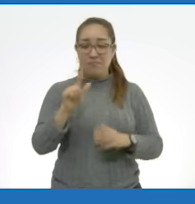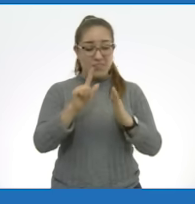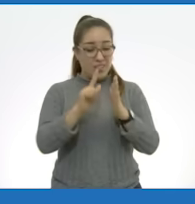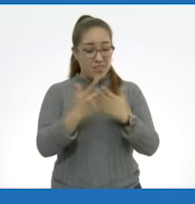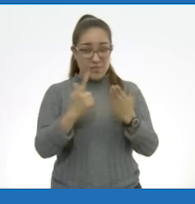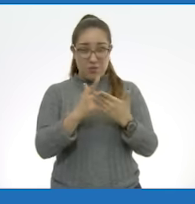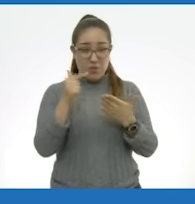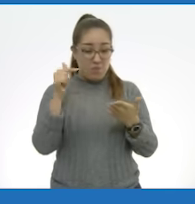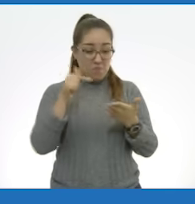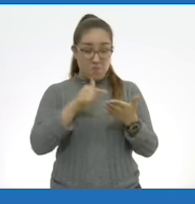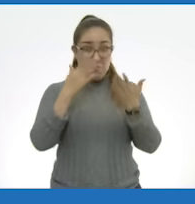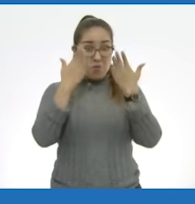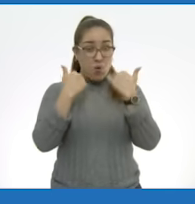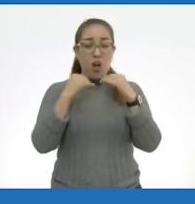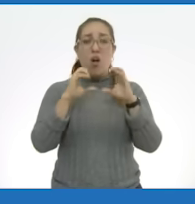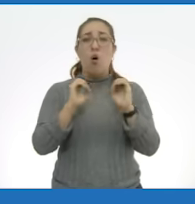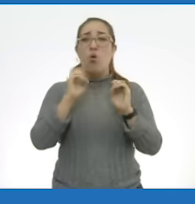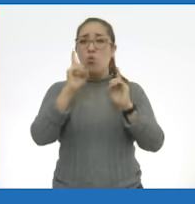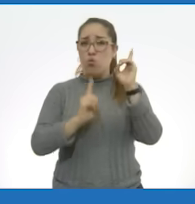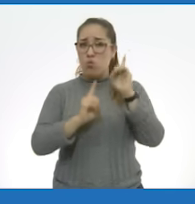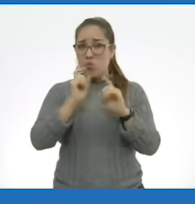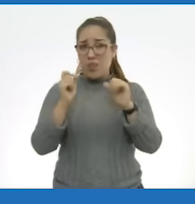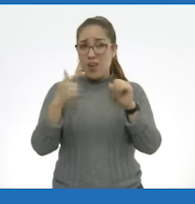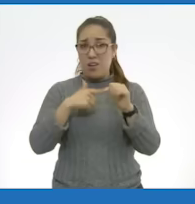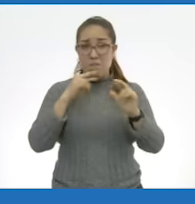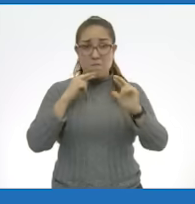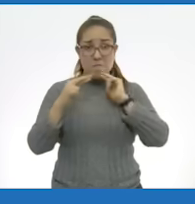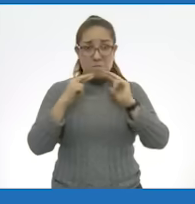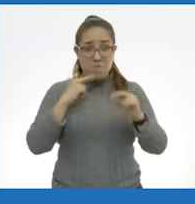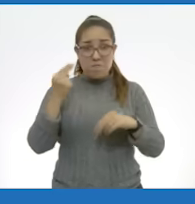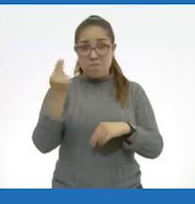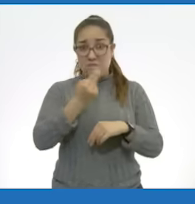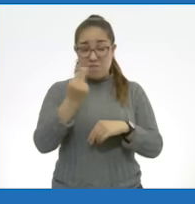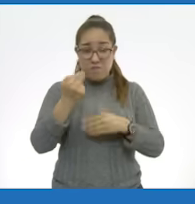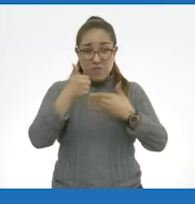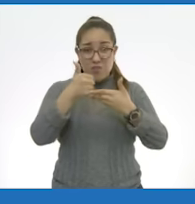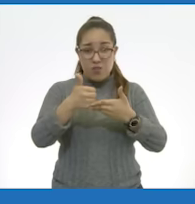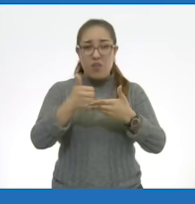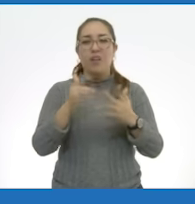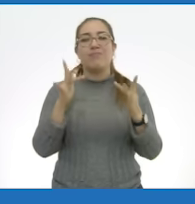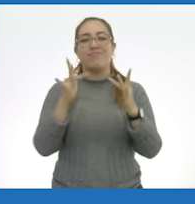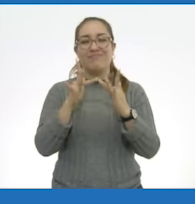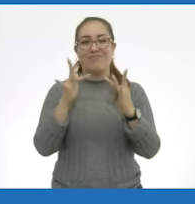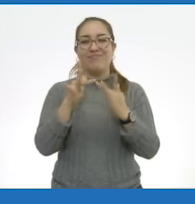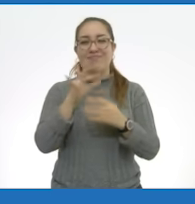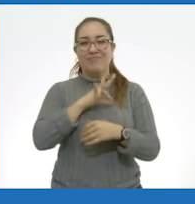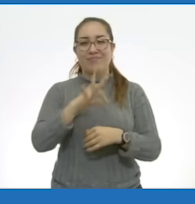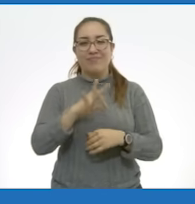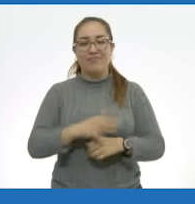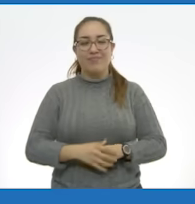El libro de texto o necesitas ayuda para resolver tus dudas, contáctanos.